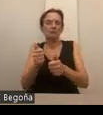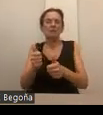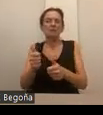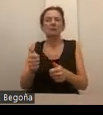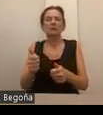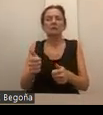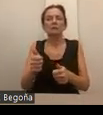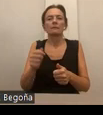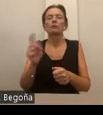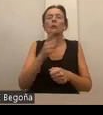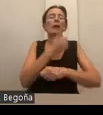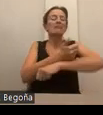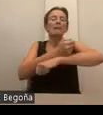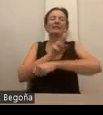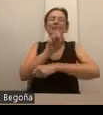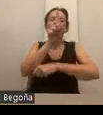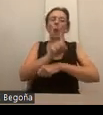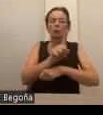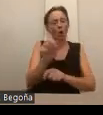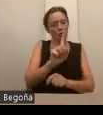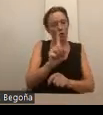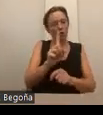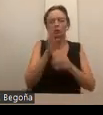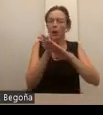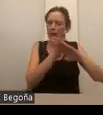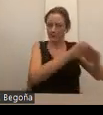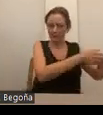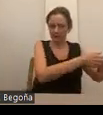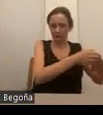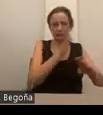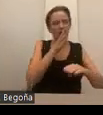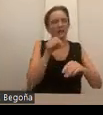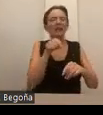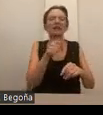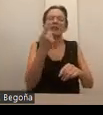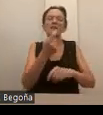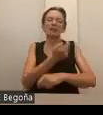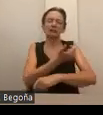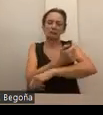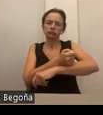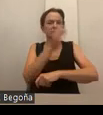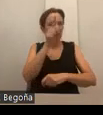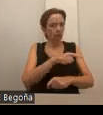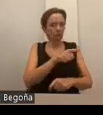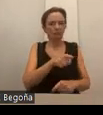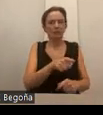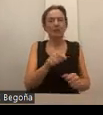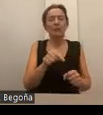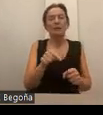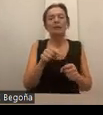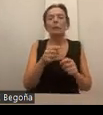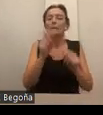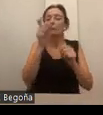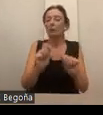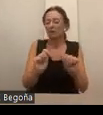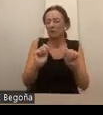diabetes tipo 1, donde falta insulina, esto va por otro lado, aquí necesitamos insulina sí o sí, sino en personas que empiezan con la resistencia a la insulina, en